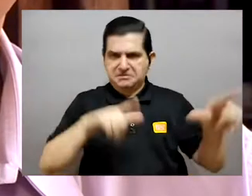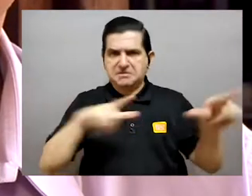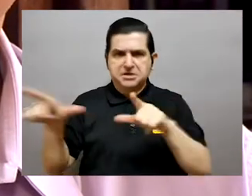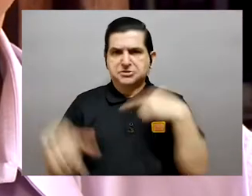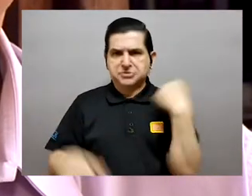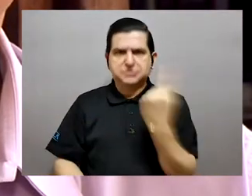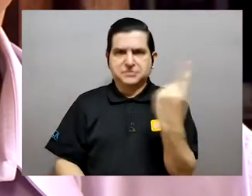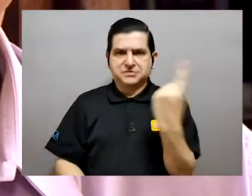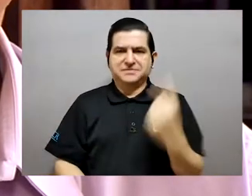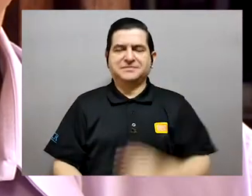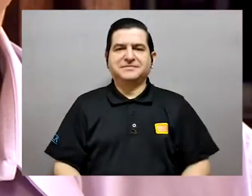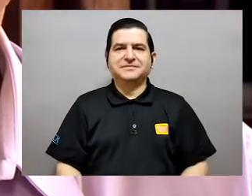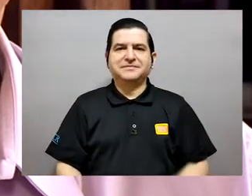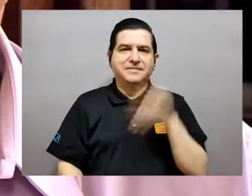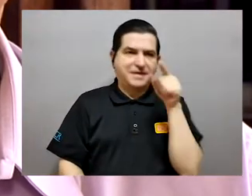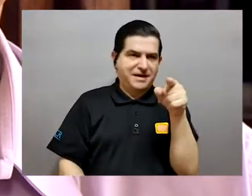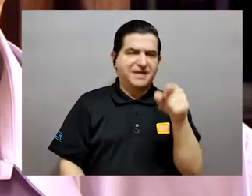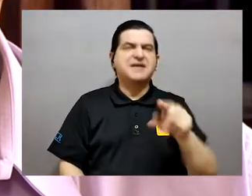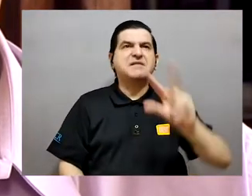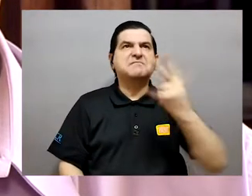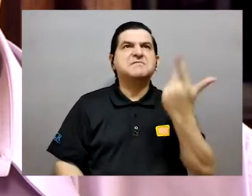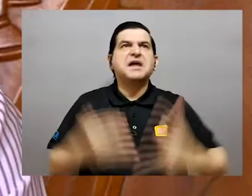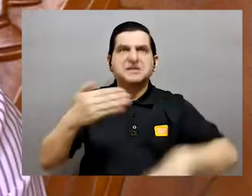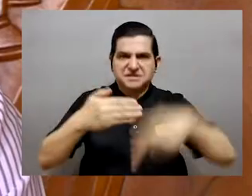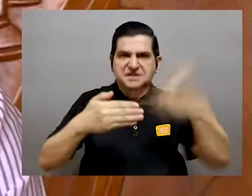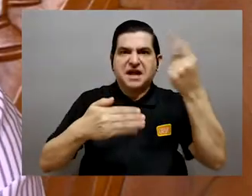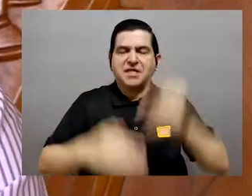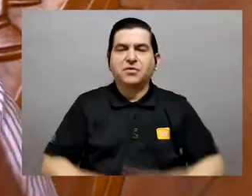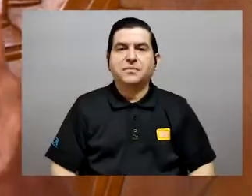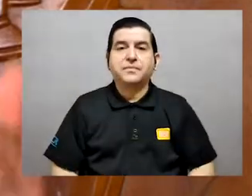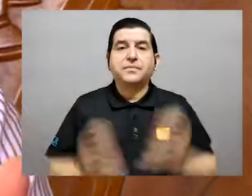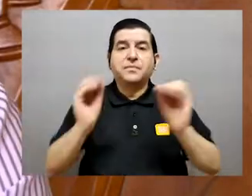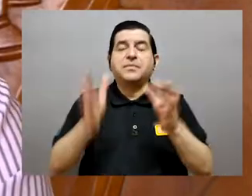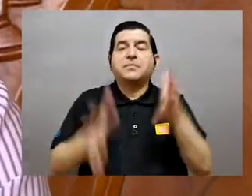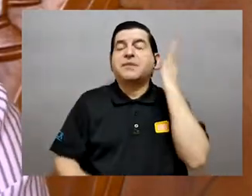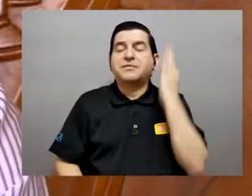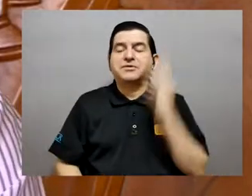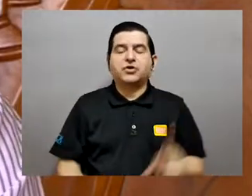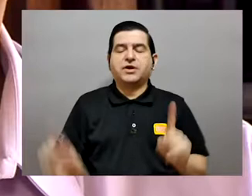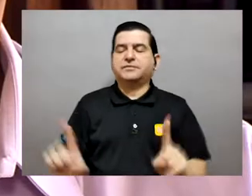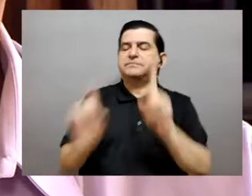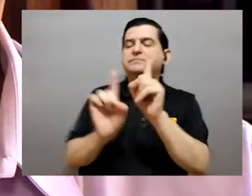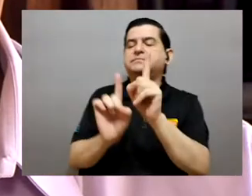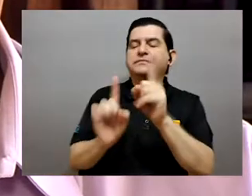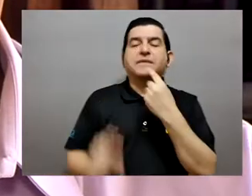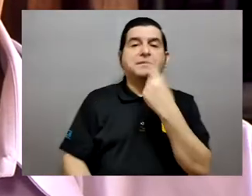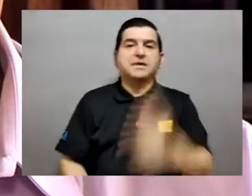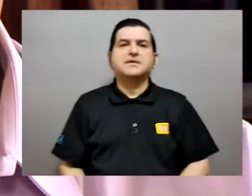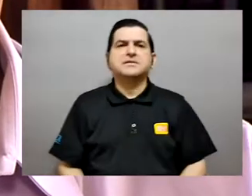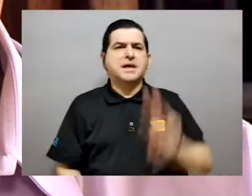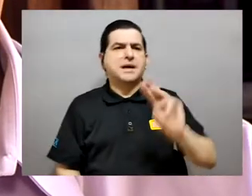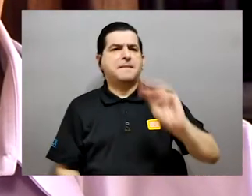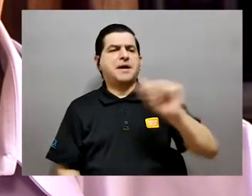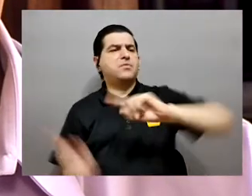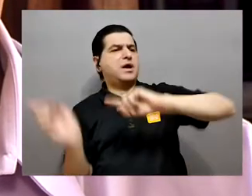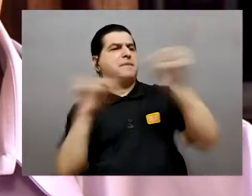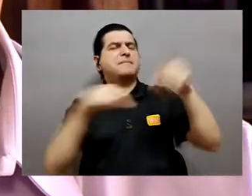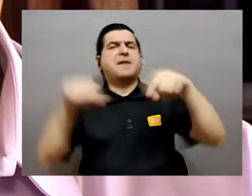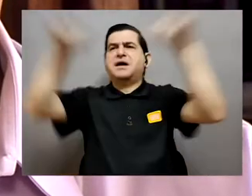pies. El asunto que yo no quería la pizarra no era porque no sabía, sino era porque yo no quería enseñarle los pies a todo el grupo, que éramos